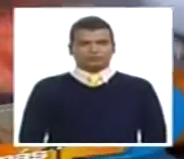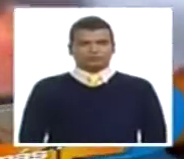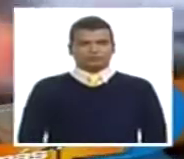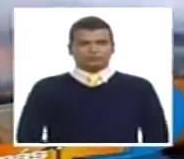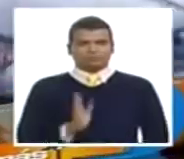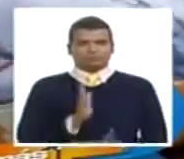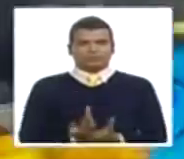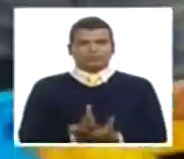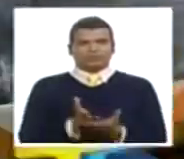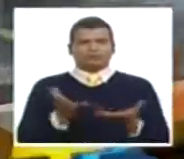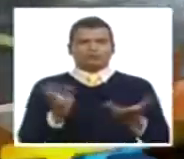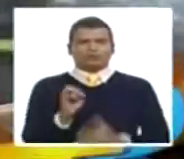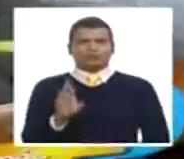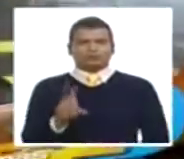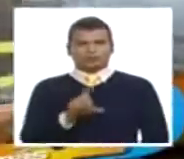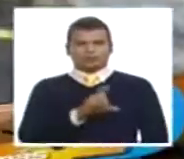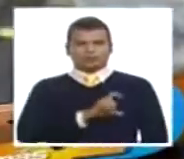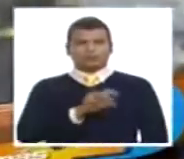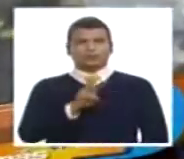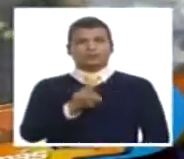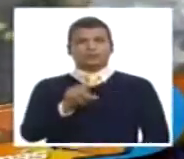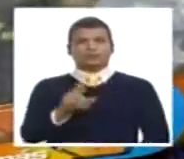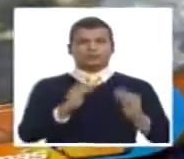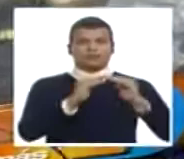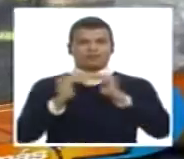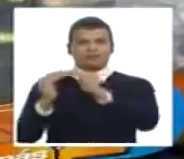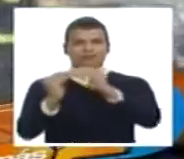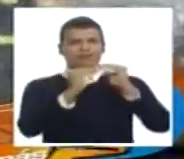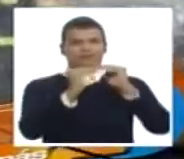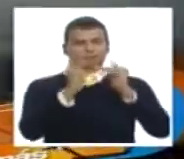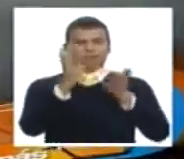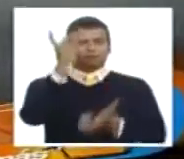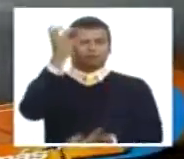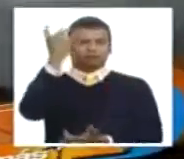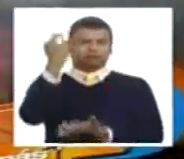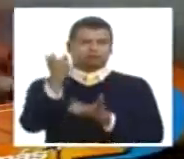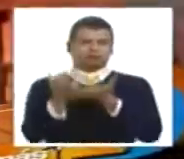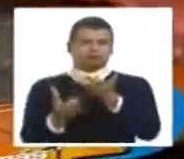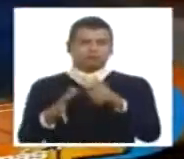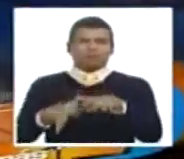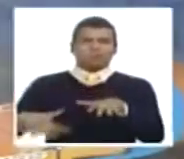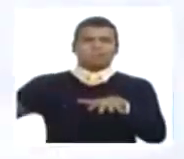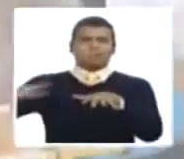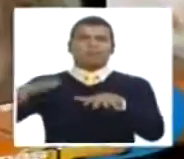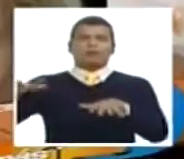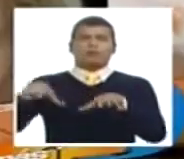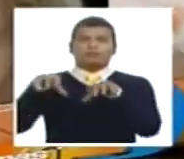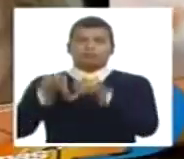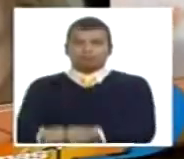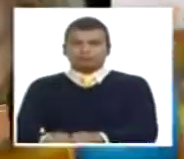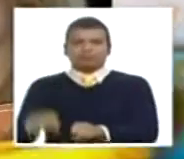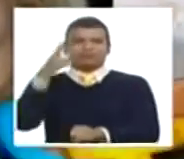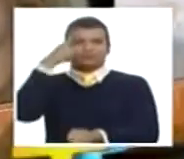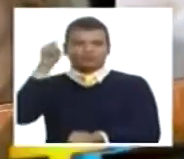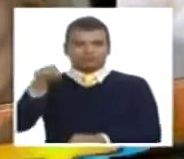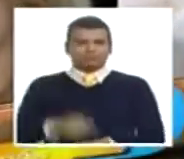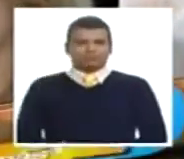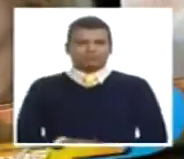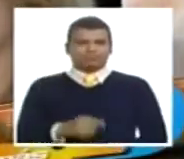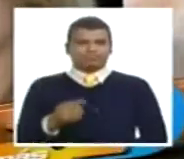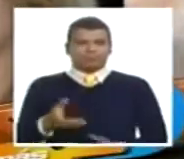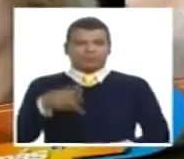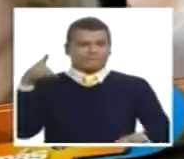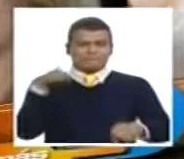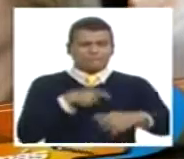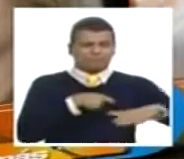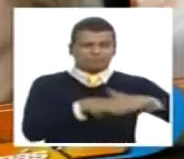Tragedia en el oriente de Cali. 36 viviendas fueron arrasadas por un incendio que se registró en una zona de invasión. Medidas por atentado. Tras